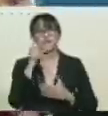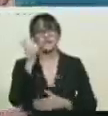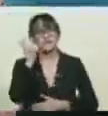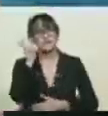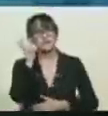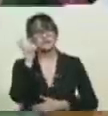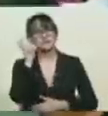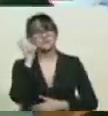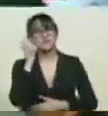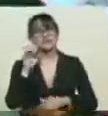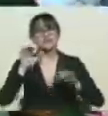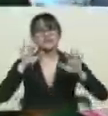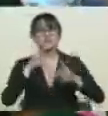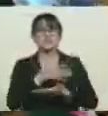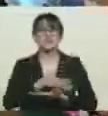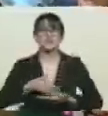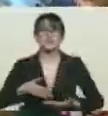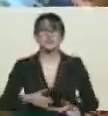¡Son 10!